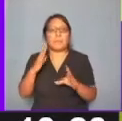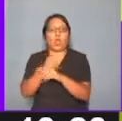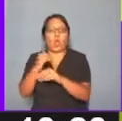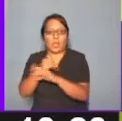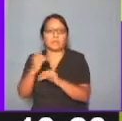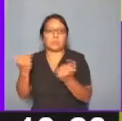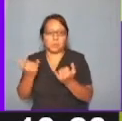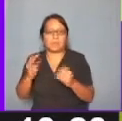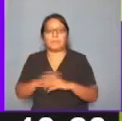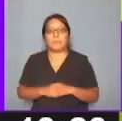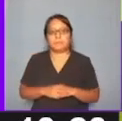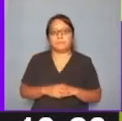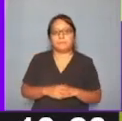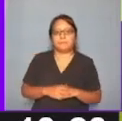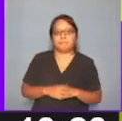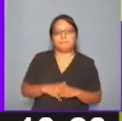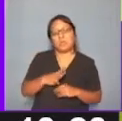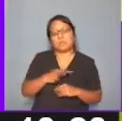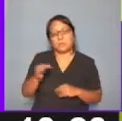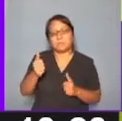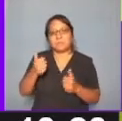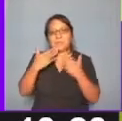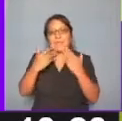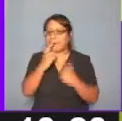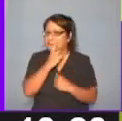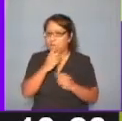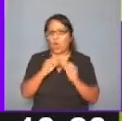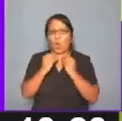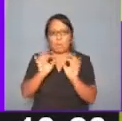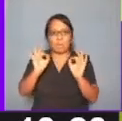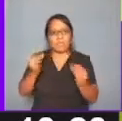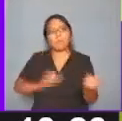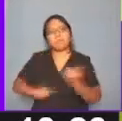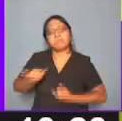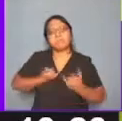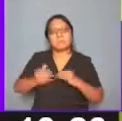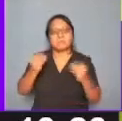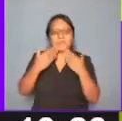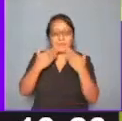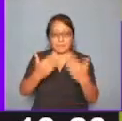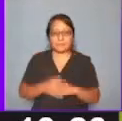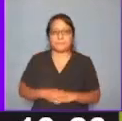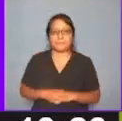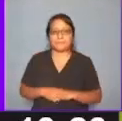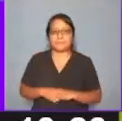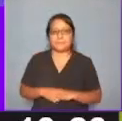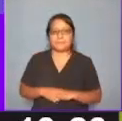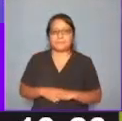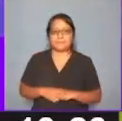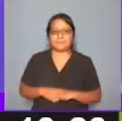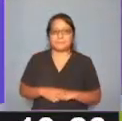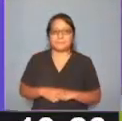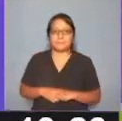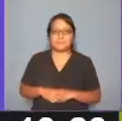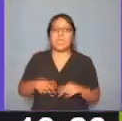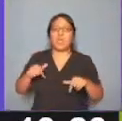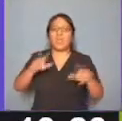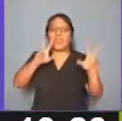pasajeros. Exactamente. Muchas gracias, Jorge. Completo informe. Gracias. Bueno,